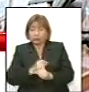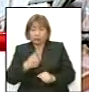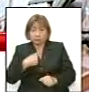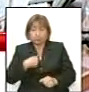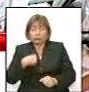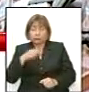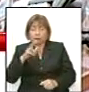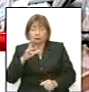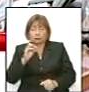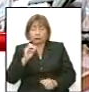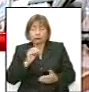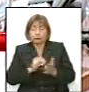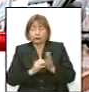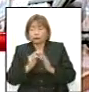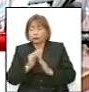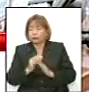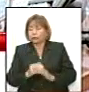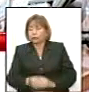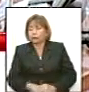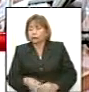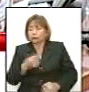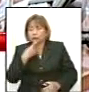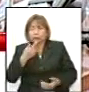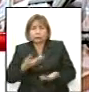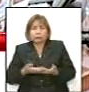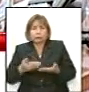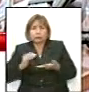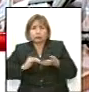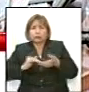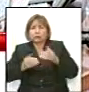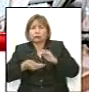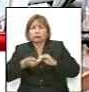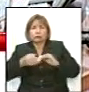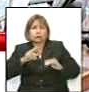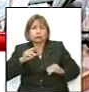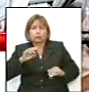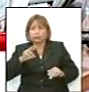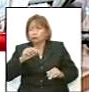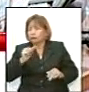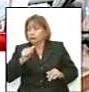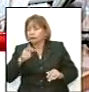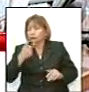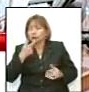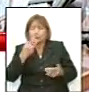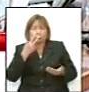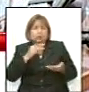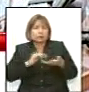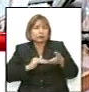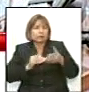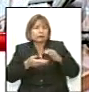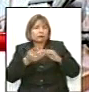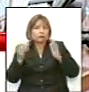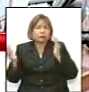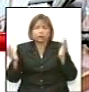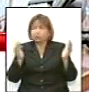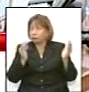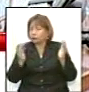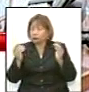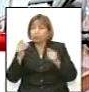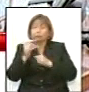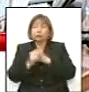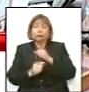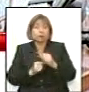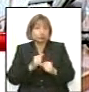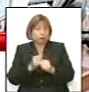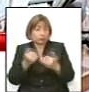años y un poco más. Y yo vengo de una comunidad rural, y yo he crecido en la comunidad y veo la comparación de esos años hasta